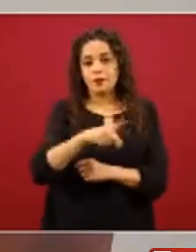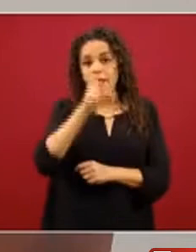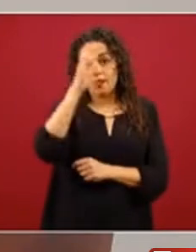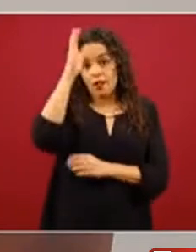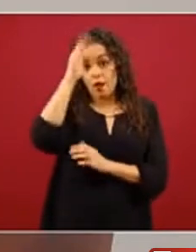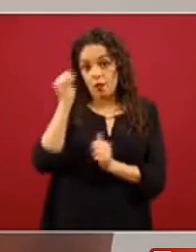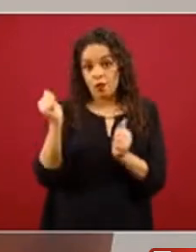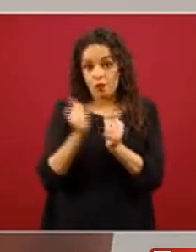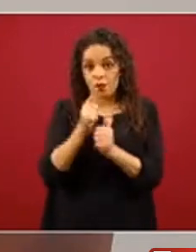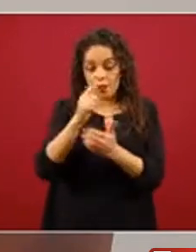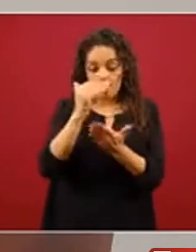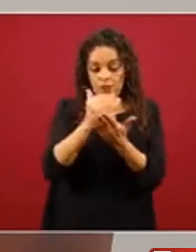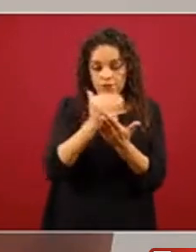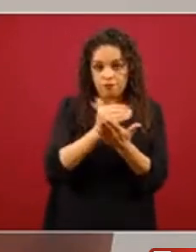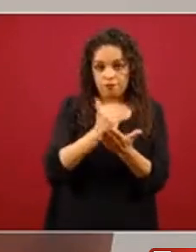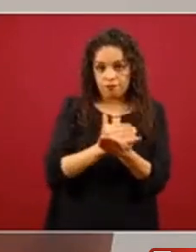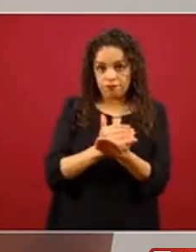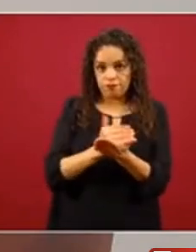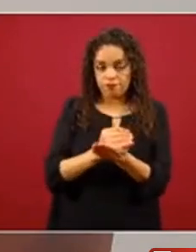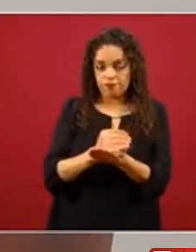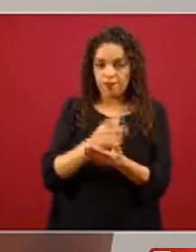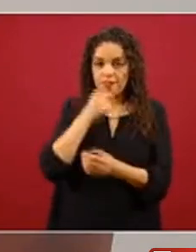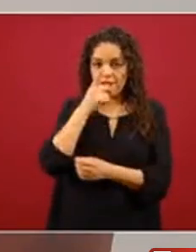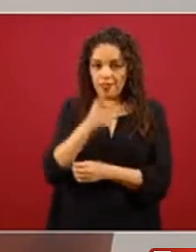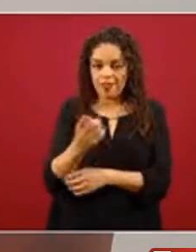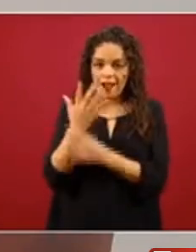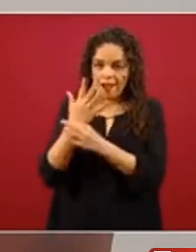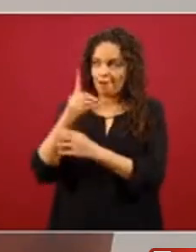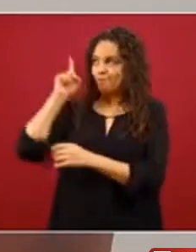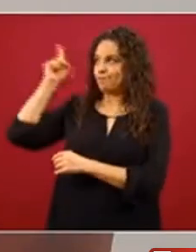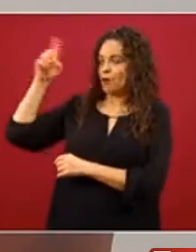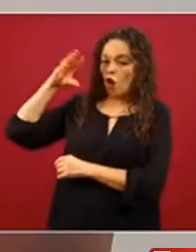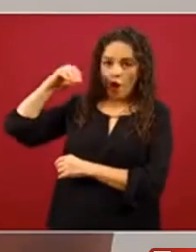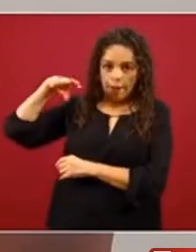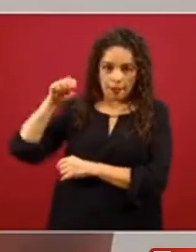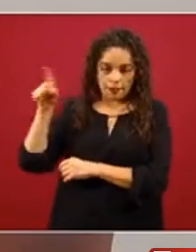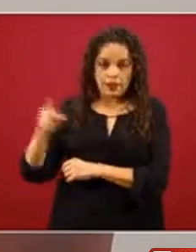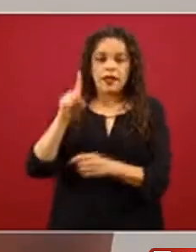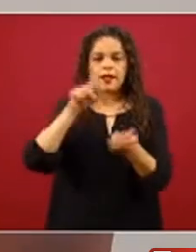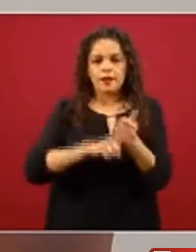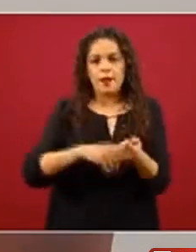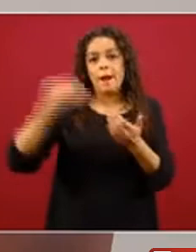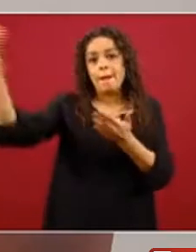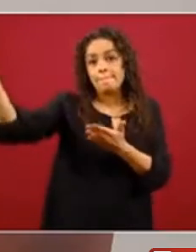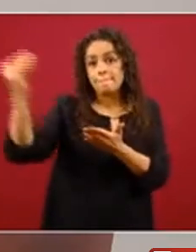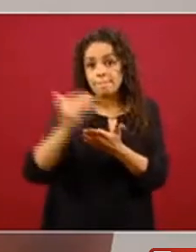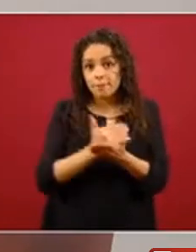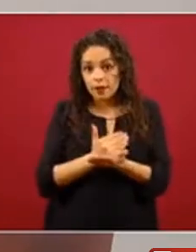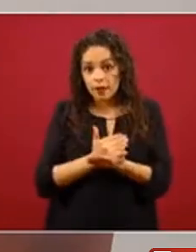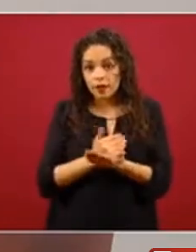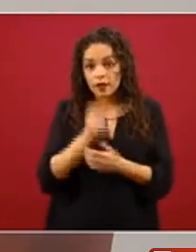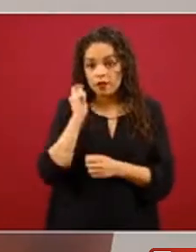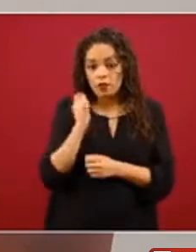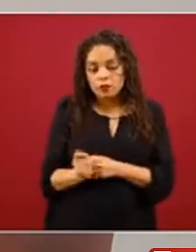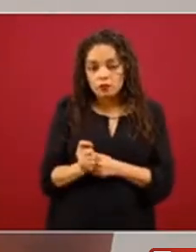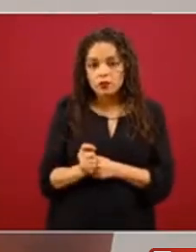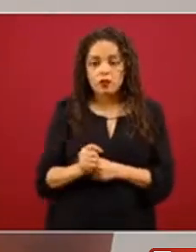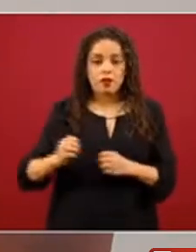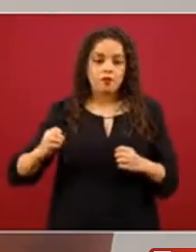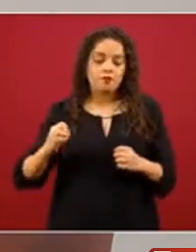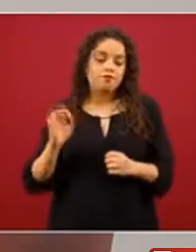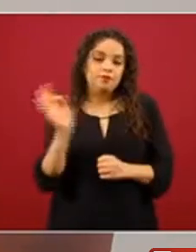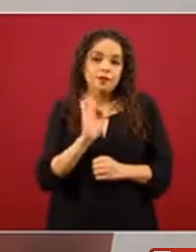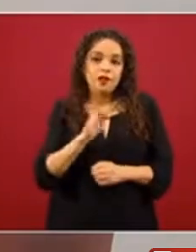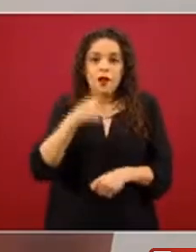de la Organización Mundial de la Salud, es disminución potencial de la exposición de un individuo antes de que